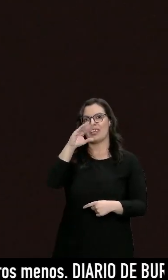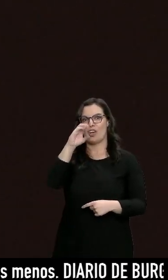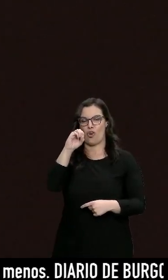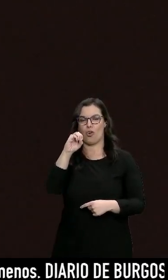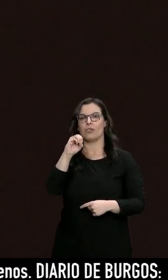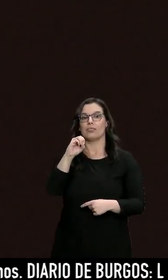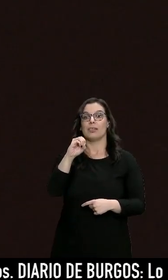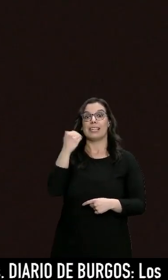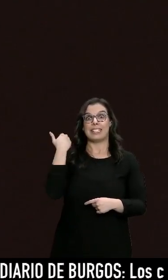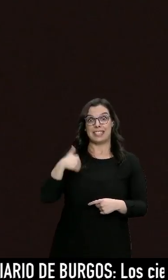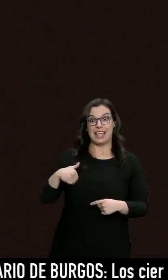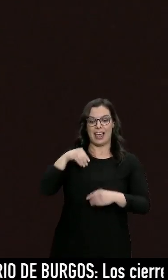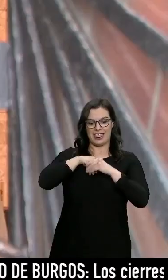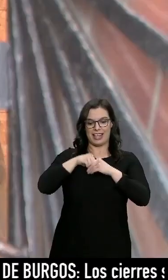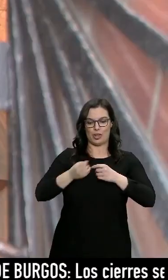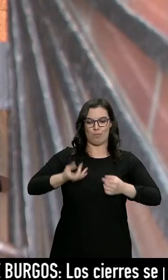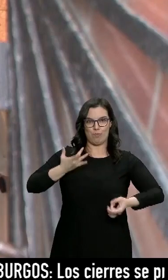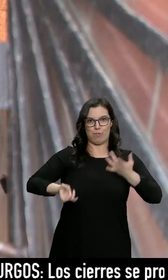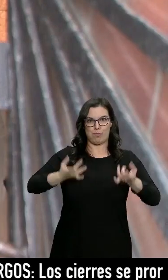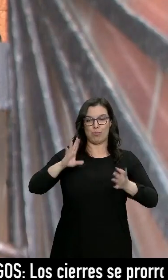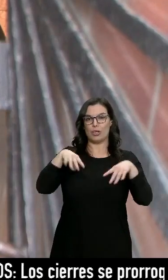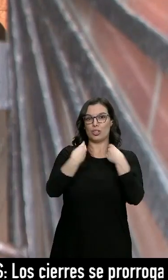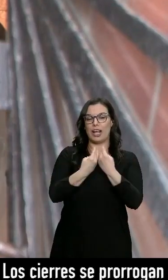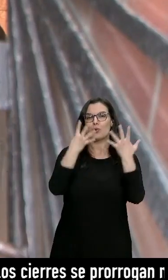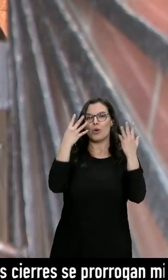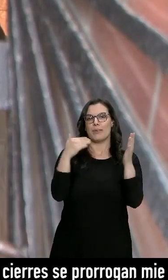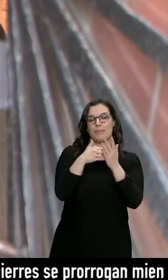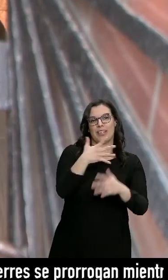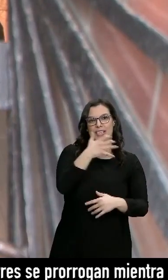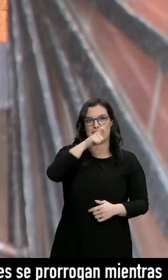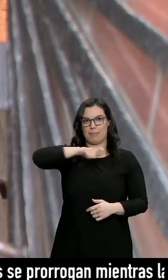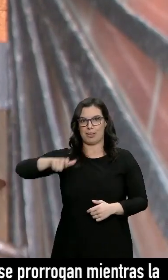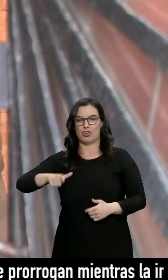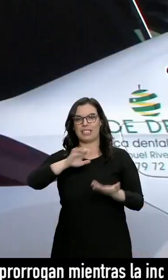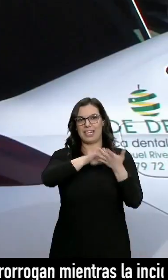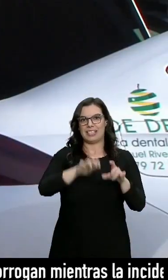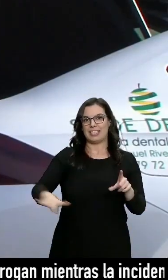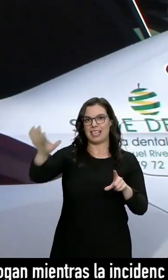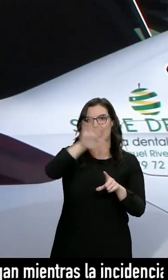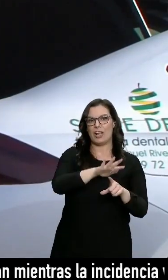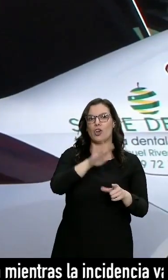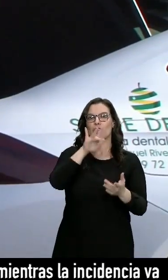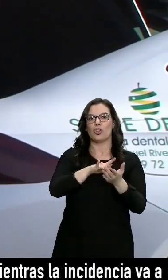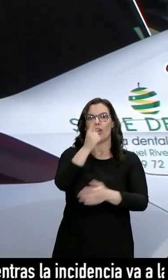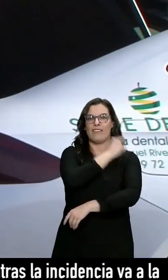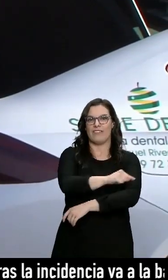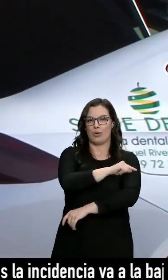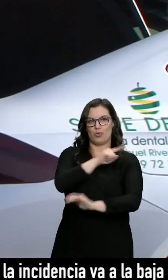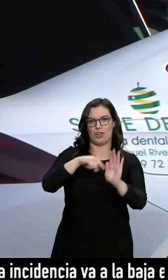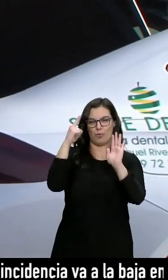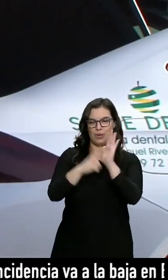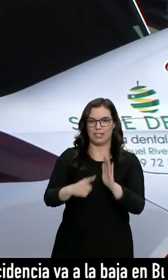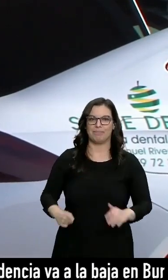vacuna. Pues bien, ya son más de 9.500 las personas de nuestra comunidad las que han completado el ciclo de